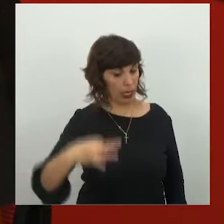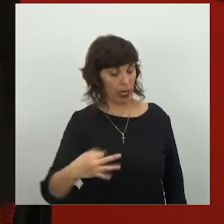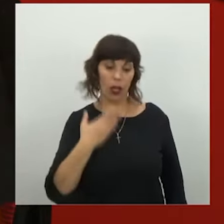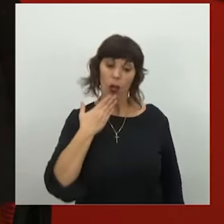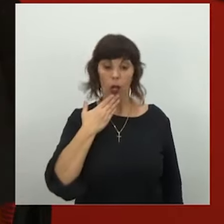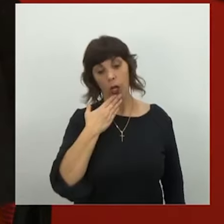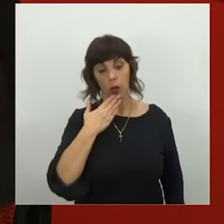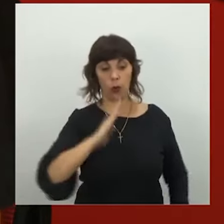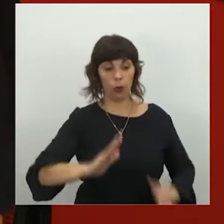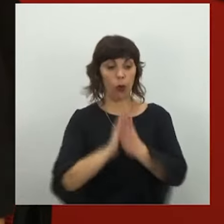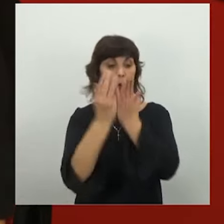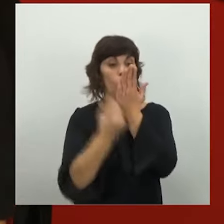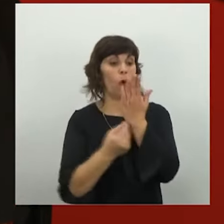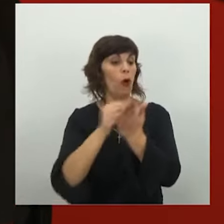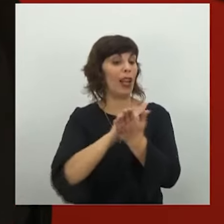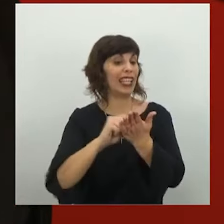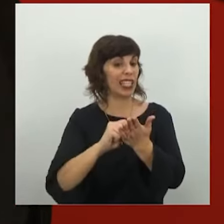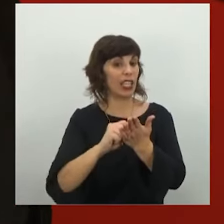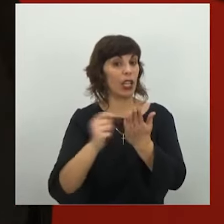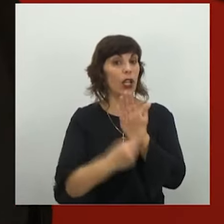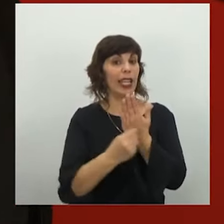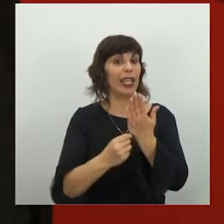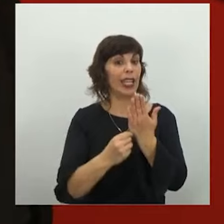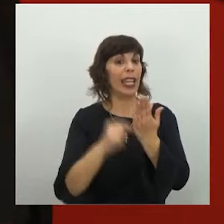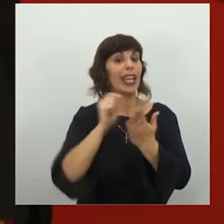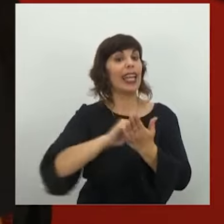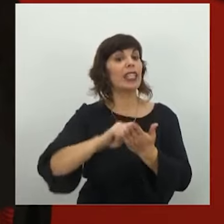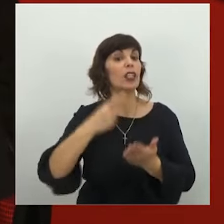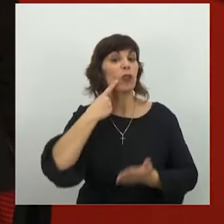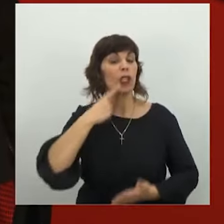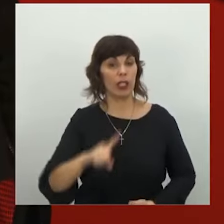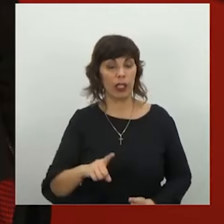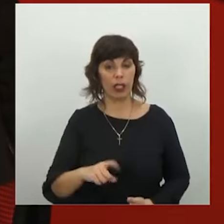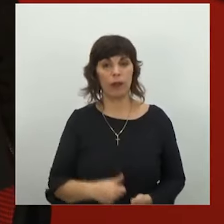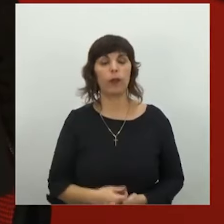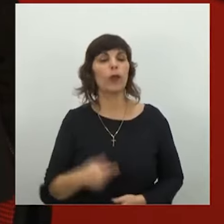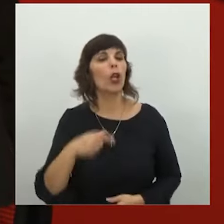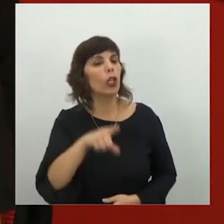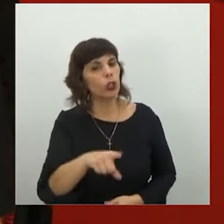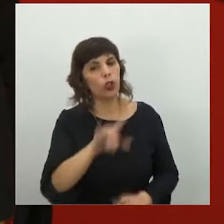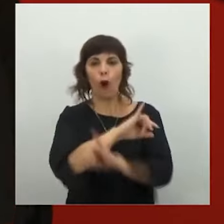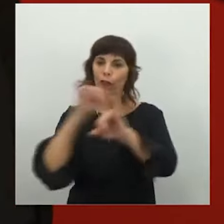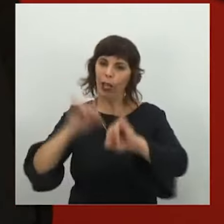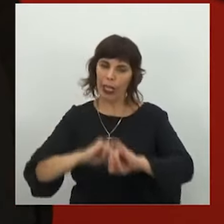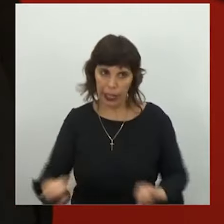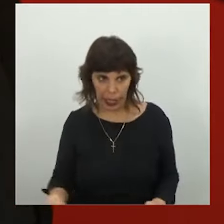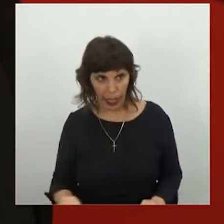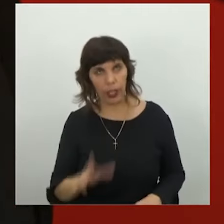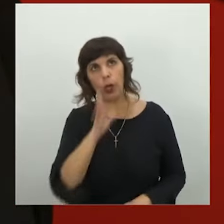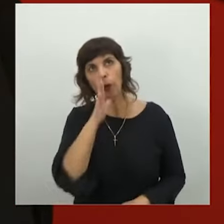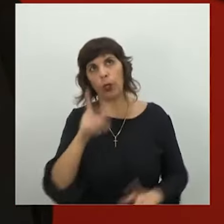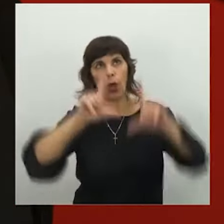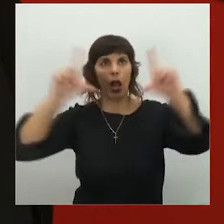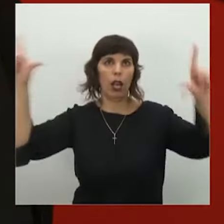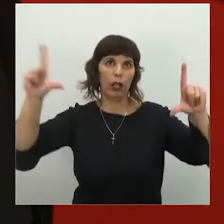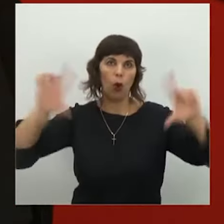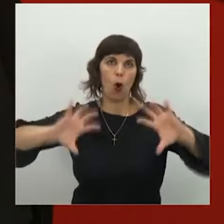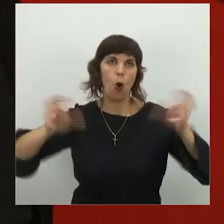querido? Yo te felicito por todas las prédicas que miras en televisión, oyes por la radio,